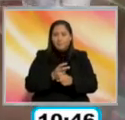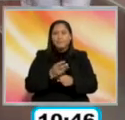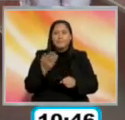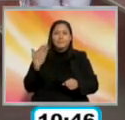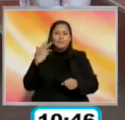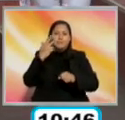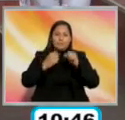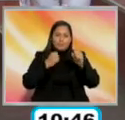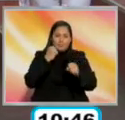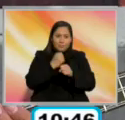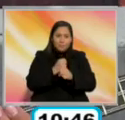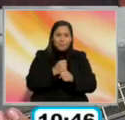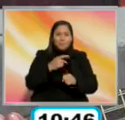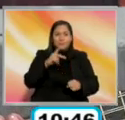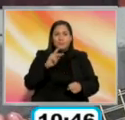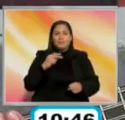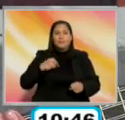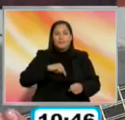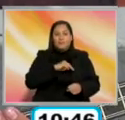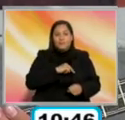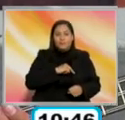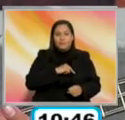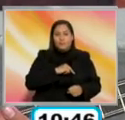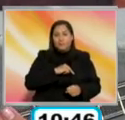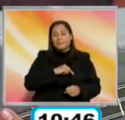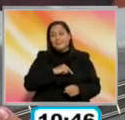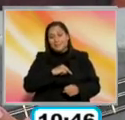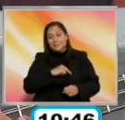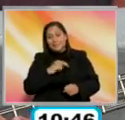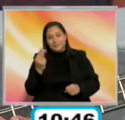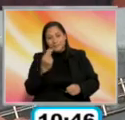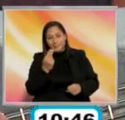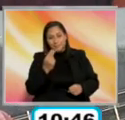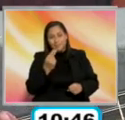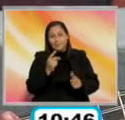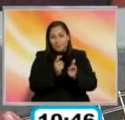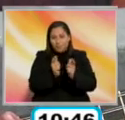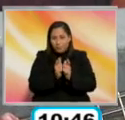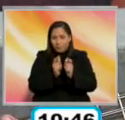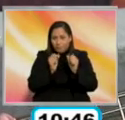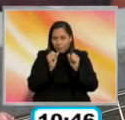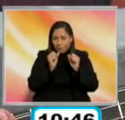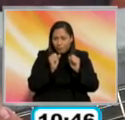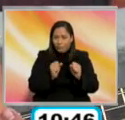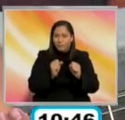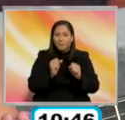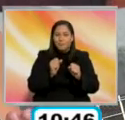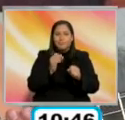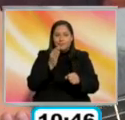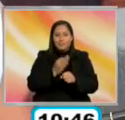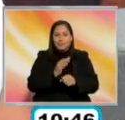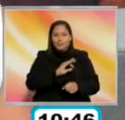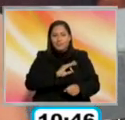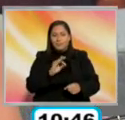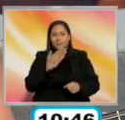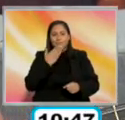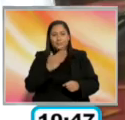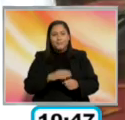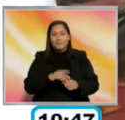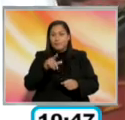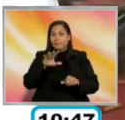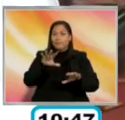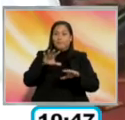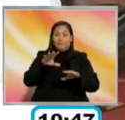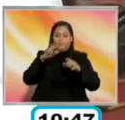hace más de 8 años, nada más que la cuestión es de que pues necesitaba madurar el grupo y creo que ahorita estamos en una muy buena época. Vas a impactar con